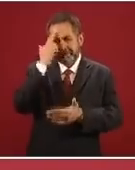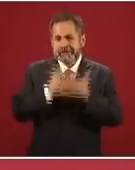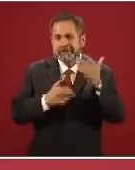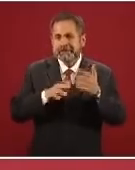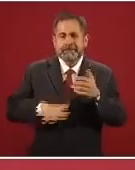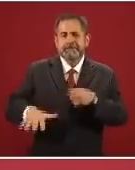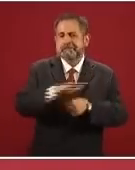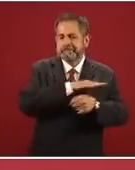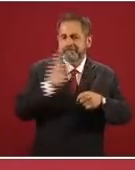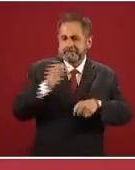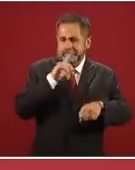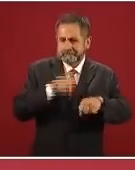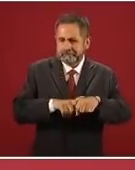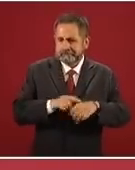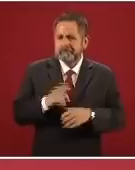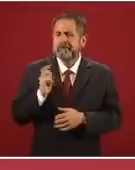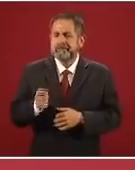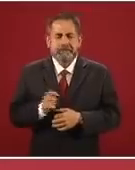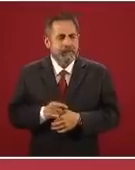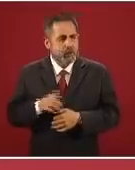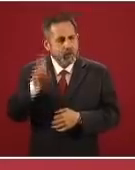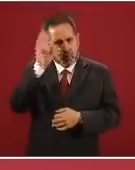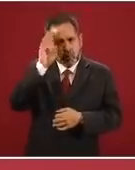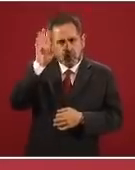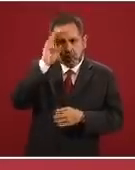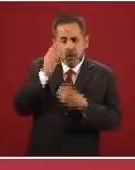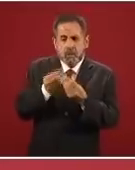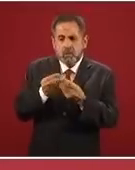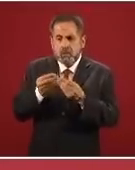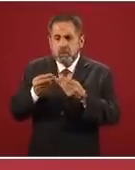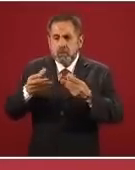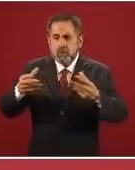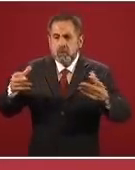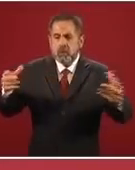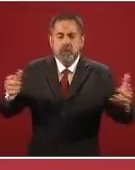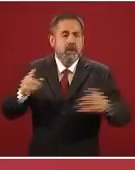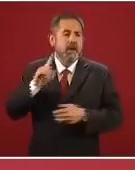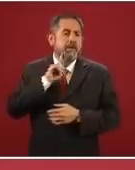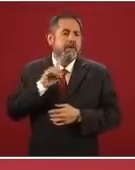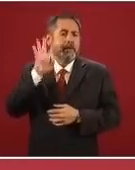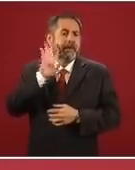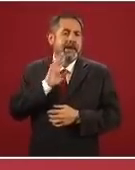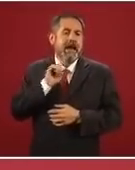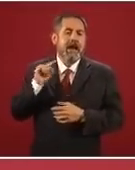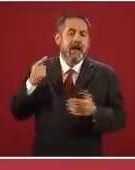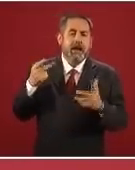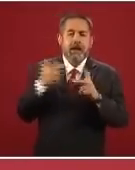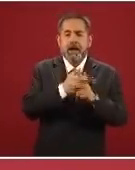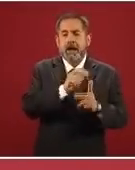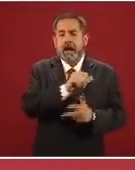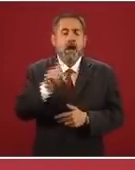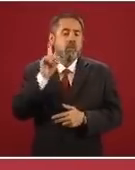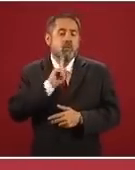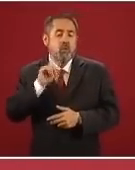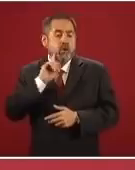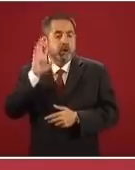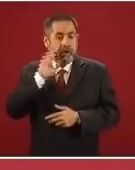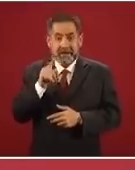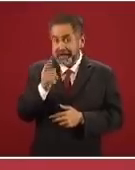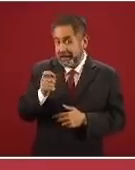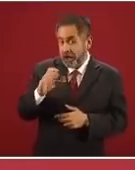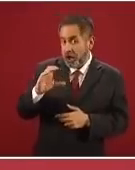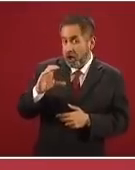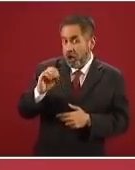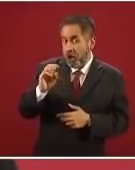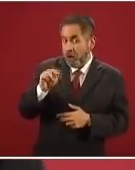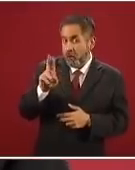el crecimiento desmesurado de los feminicidios en el país, delitos del fuero común.